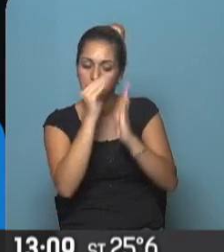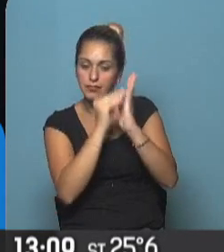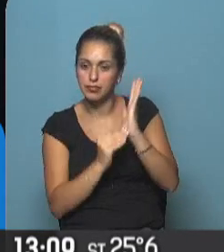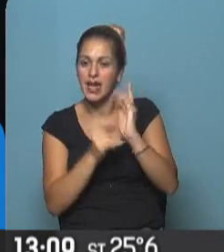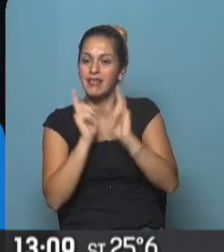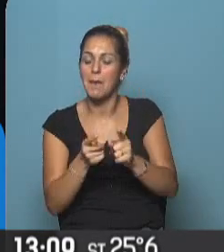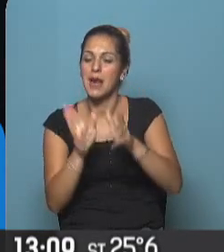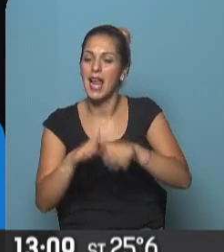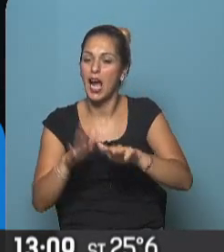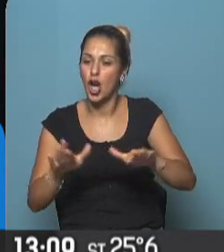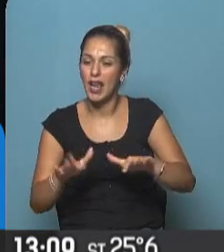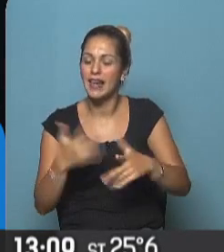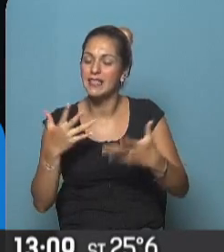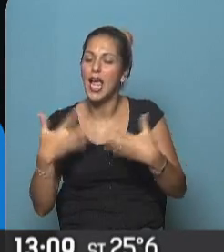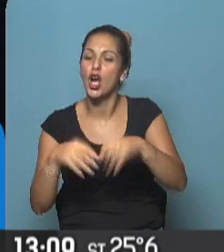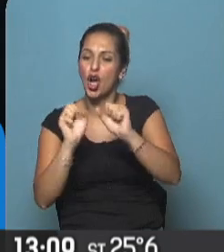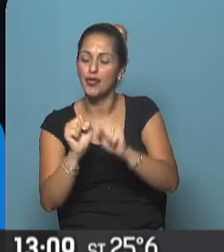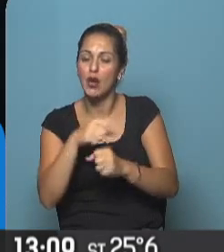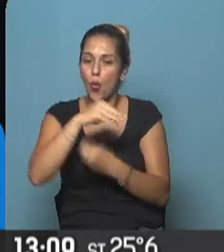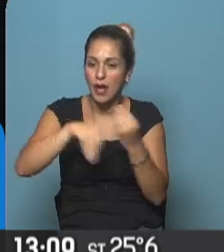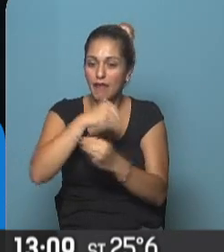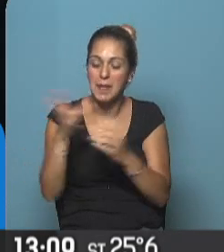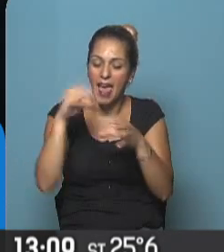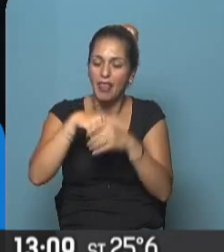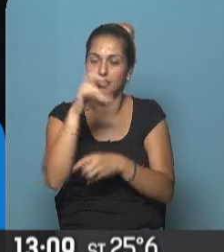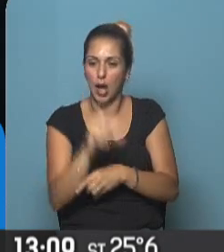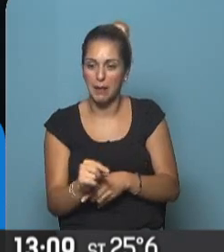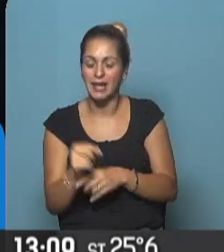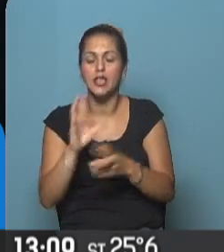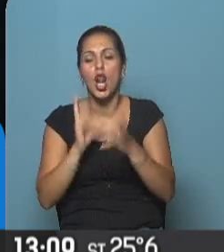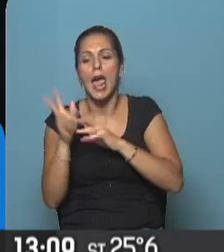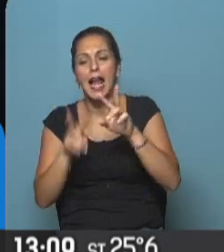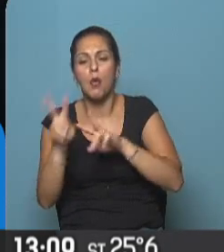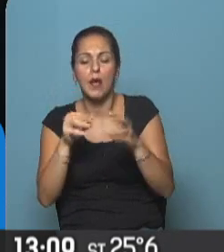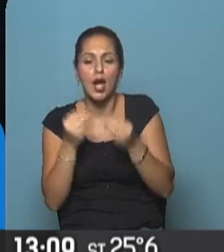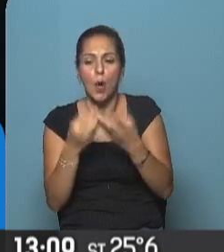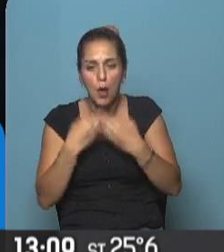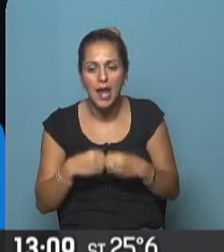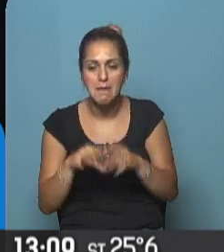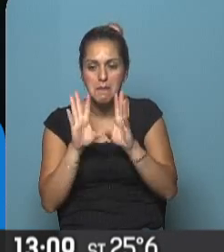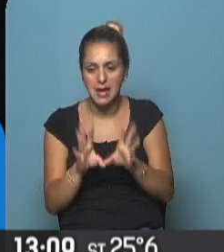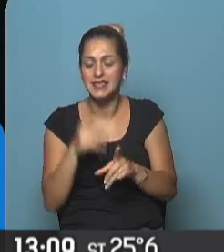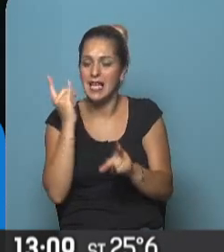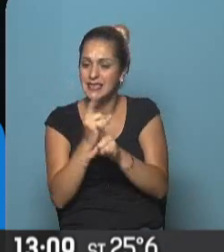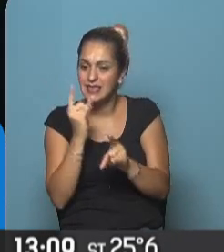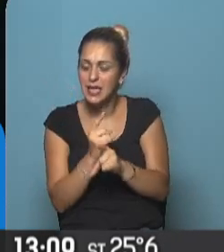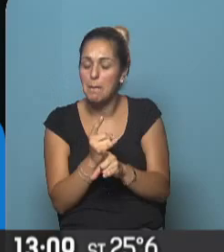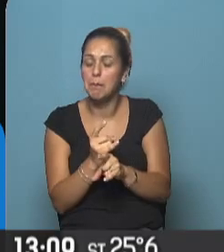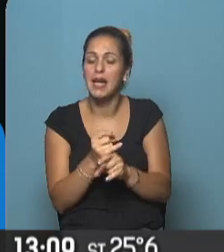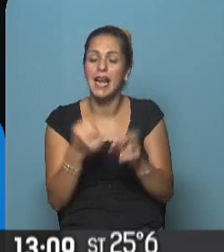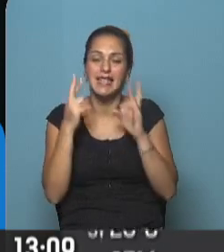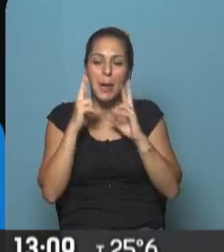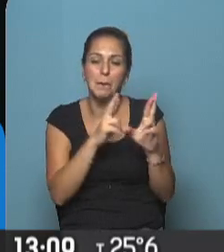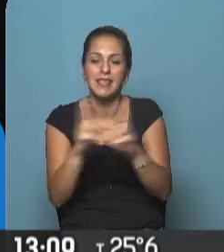el conseguir una familia dentro del país las búsquedas se inician siempre respetando el